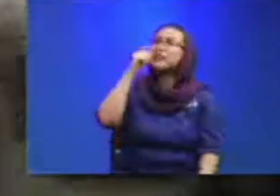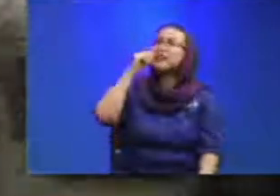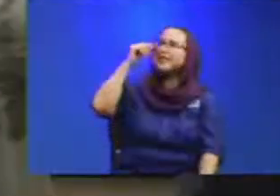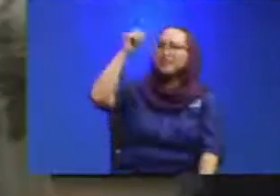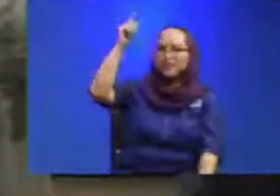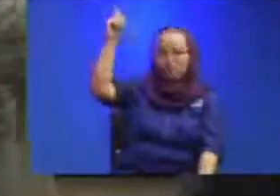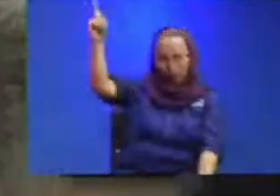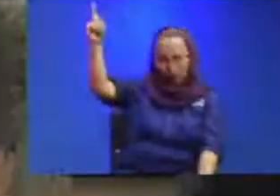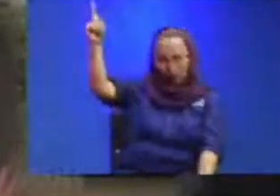esos